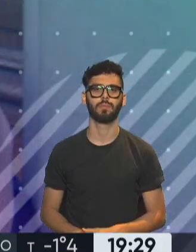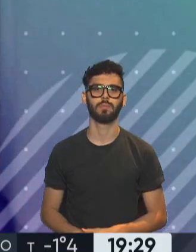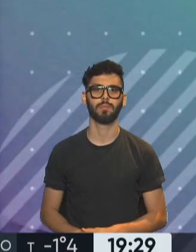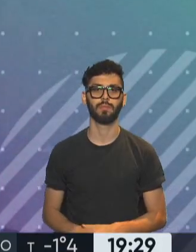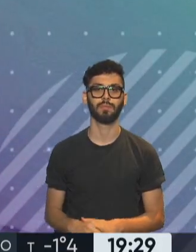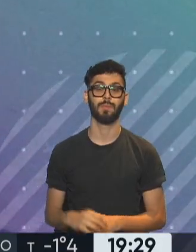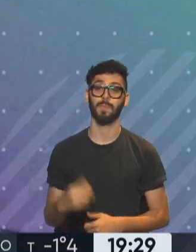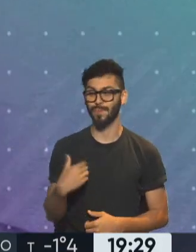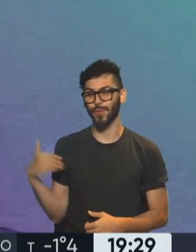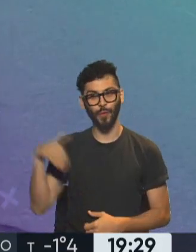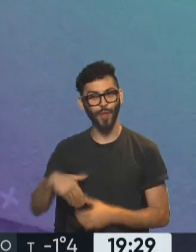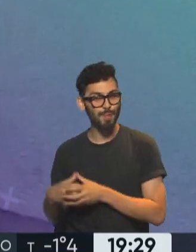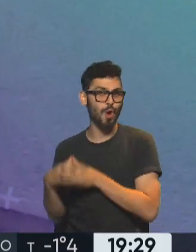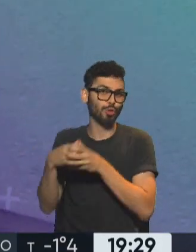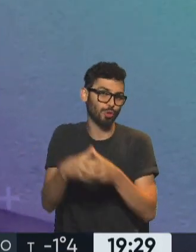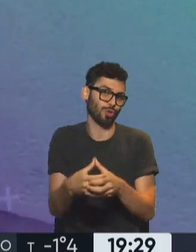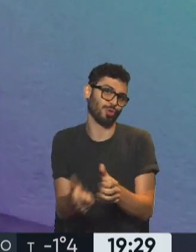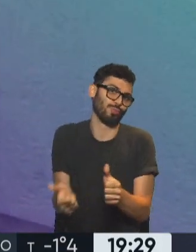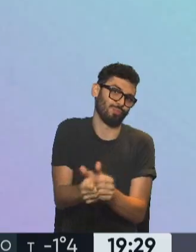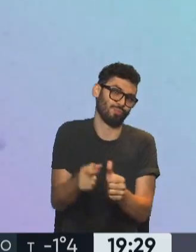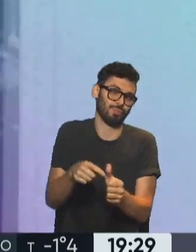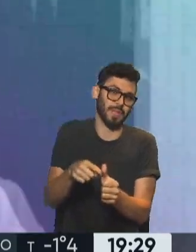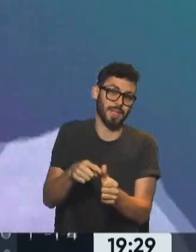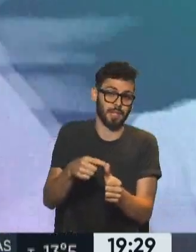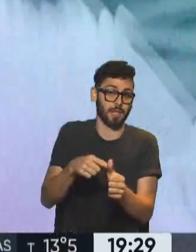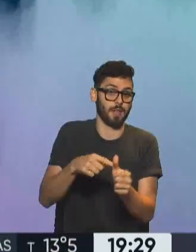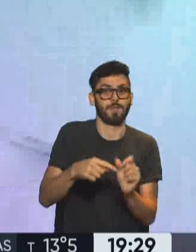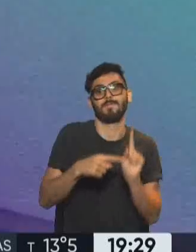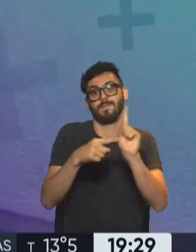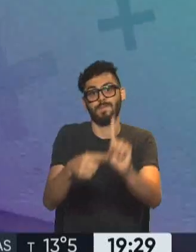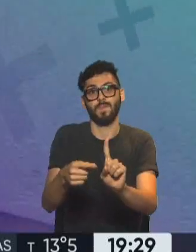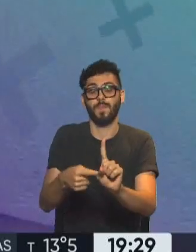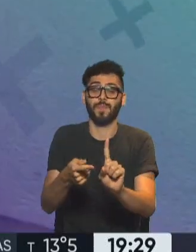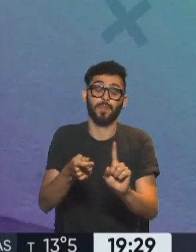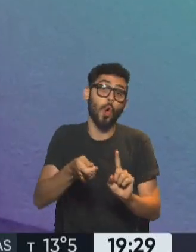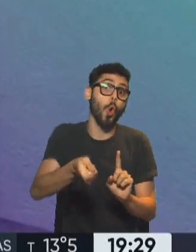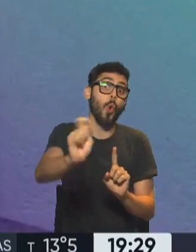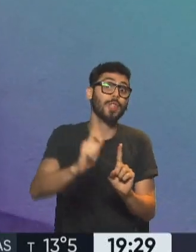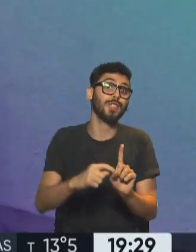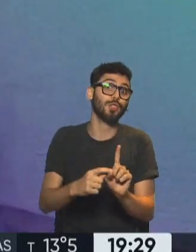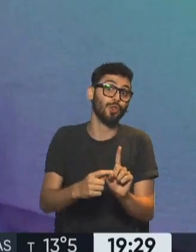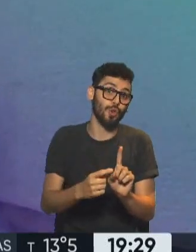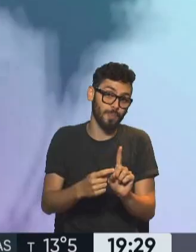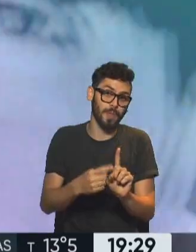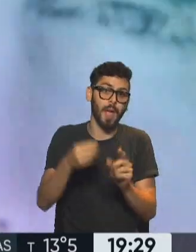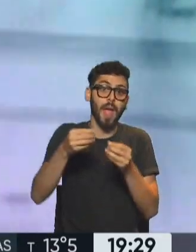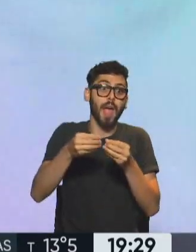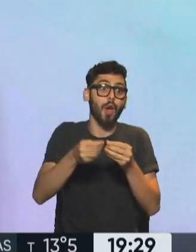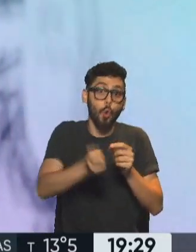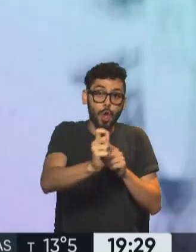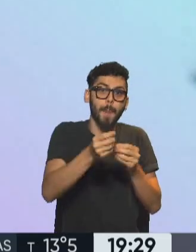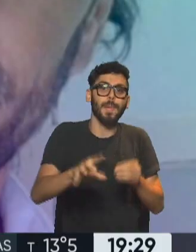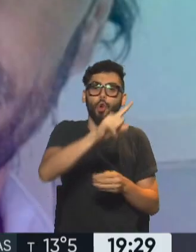Vinimos a acompañarla en esta ocasión que se tiene que presentar a este juicio que empezó en Nicaragua.